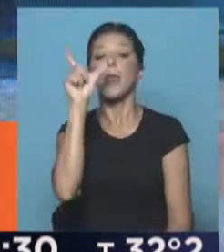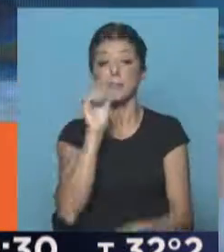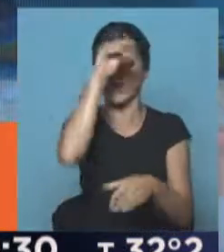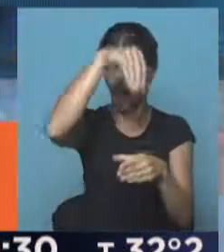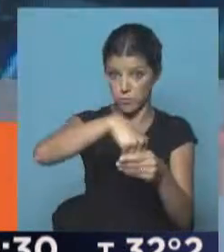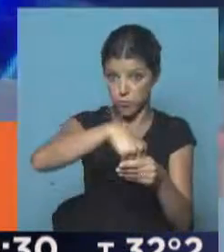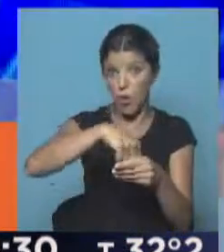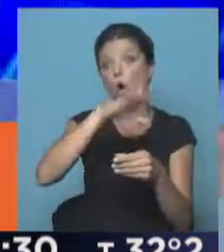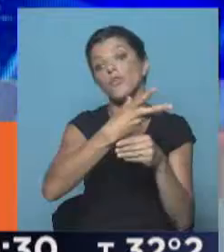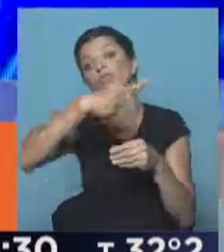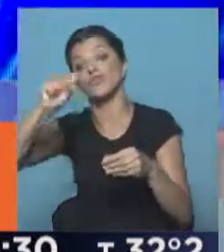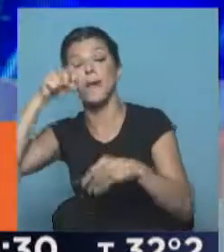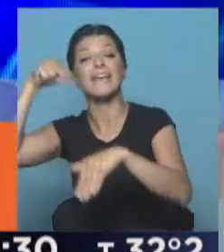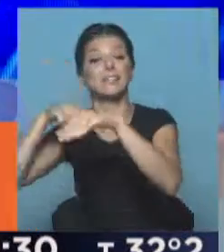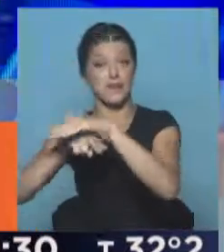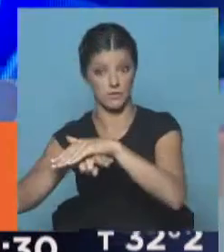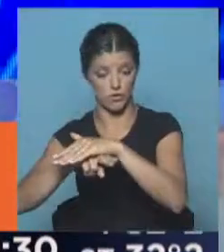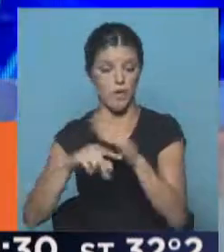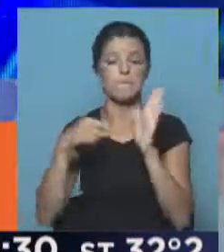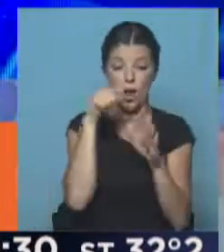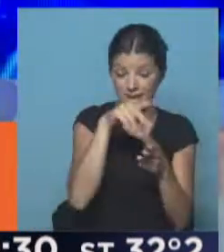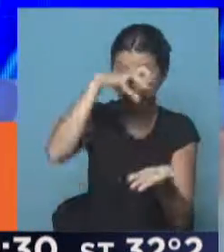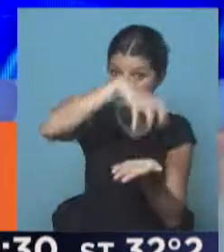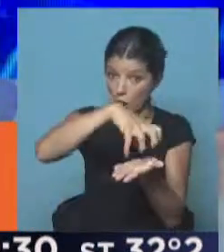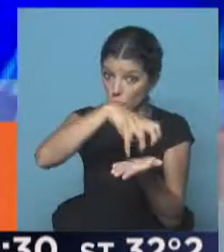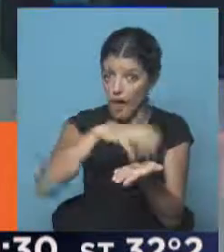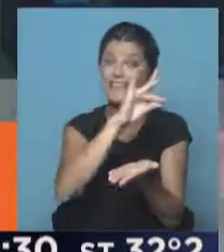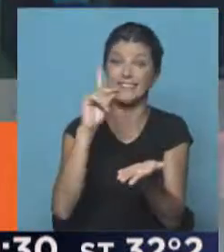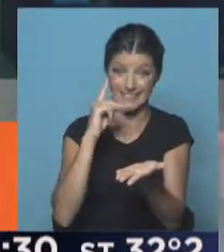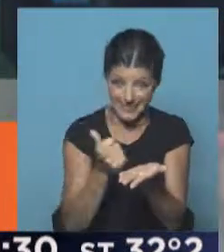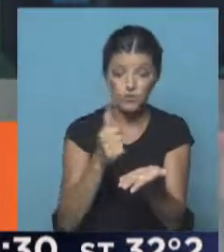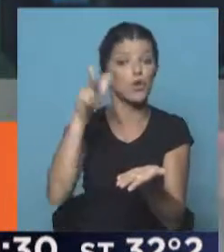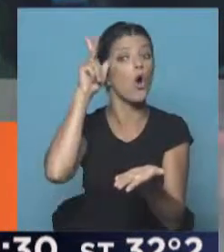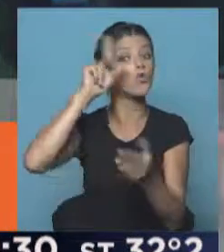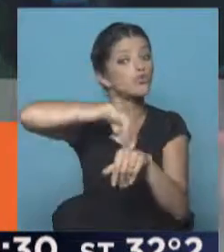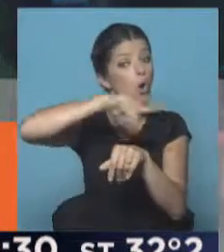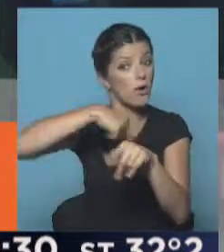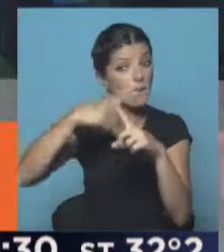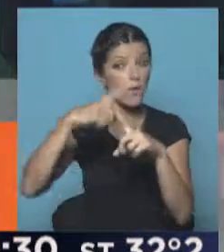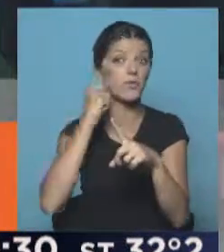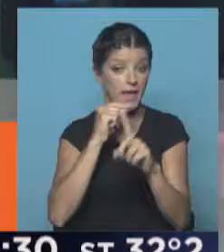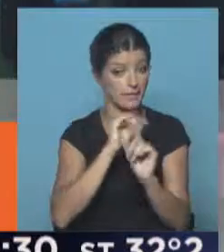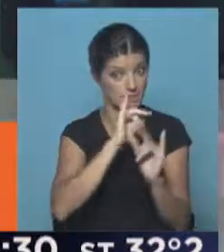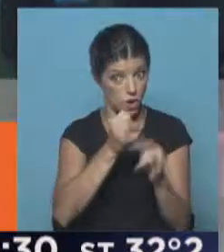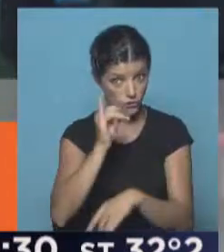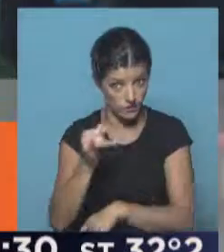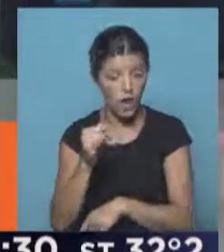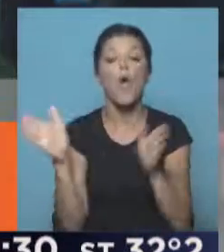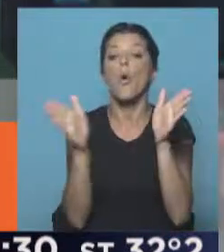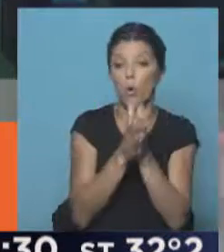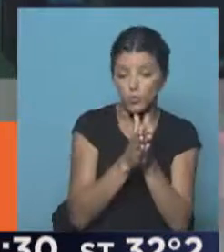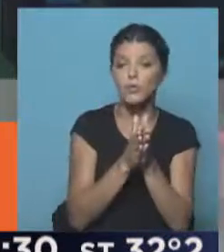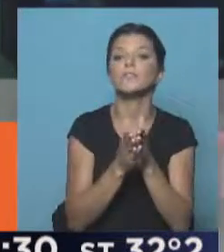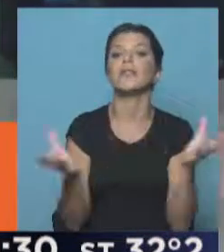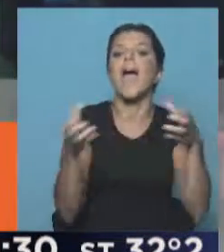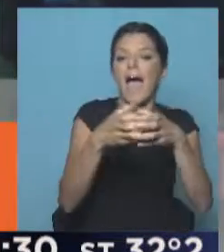día o vaya un centro de internación pero el centro de vida va a funcionar ocho horas mínimo con el especialista que hagan terapia individual terapia